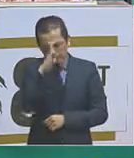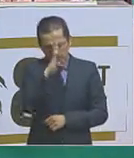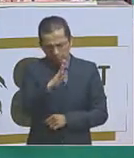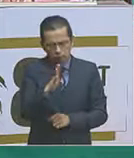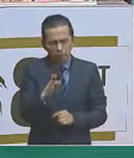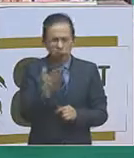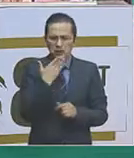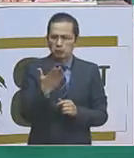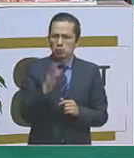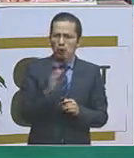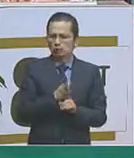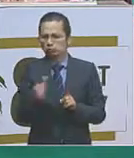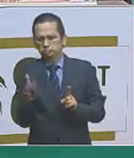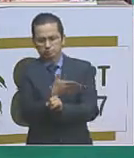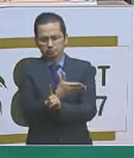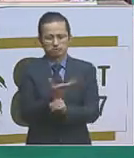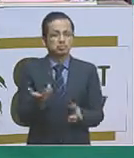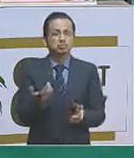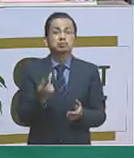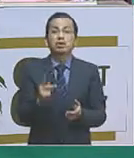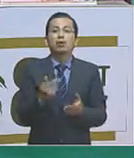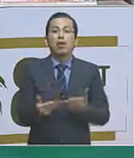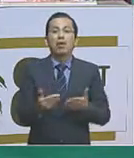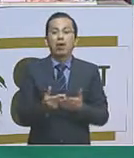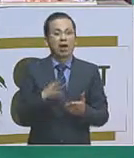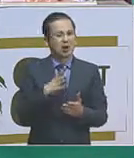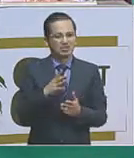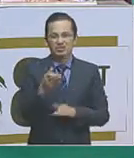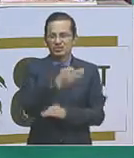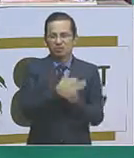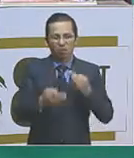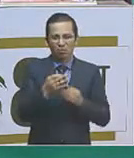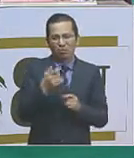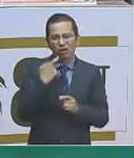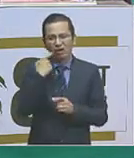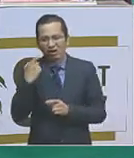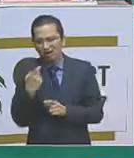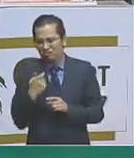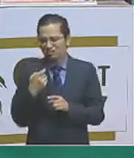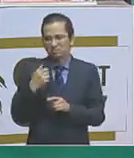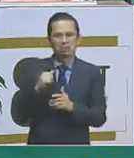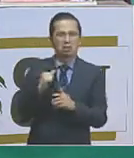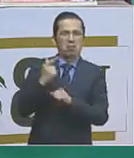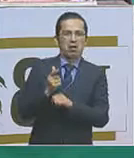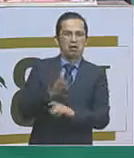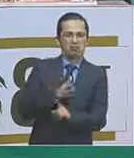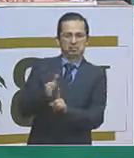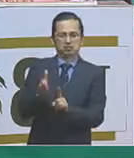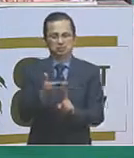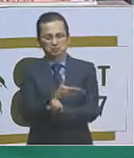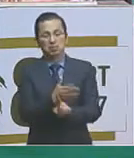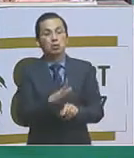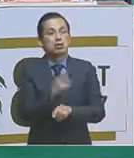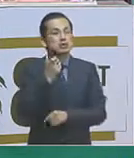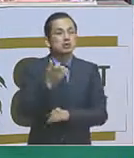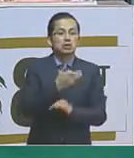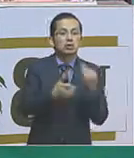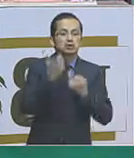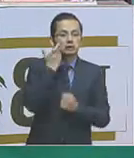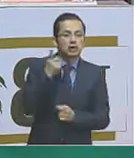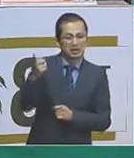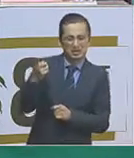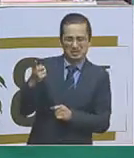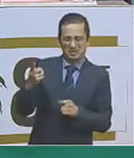cada vez más evidenciada porque todos tienen un interés en presionar a las autoridades electorales y por supuesto